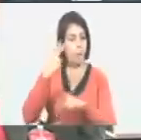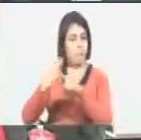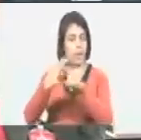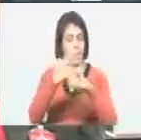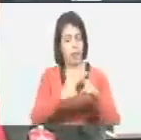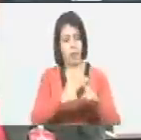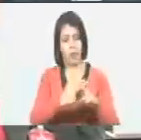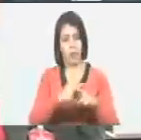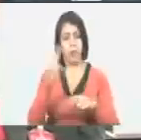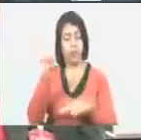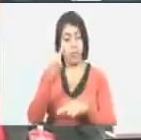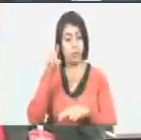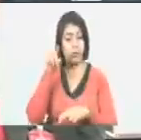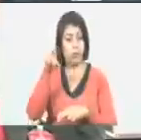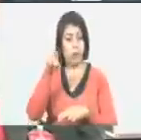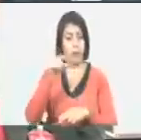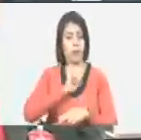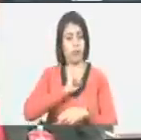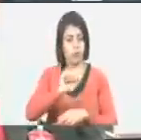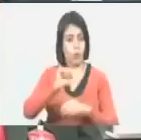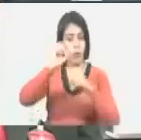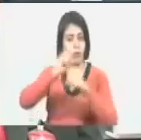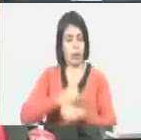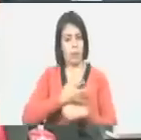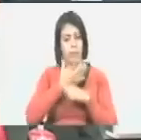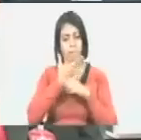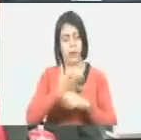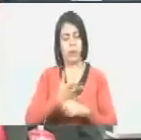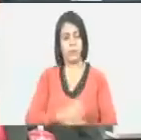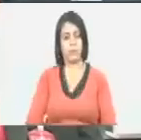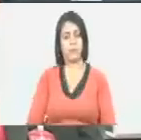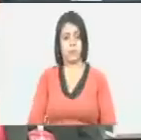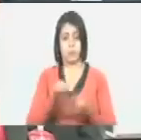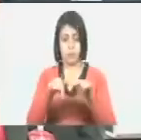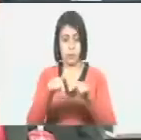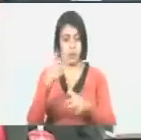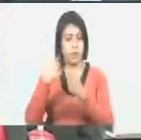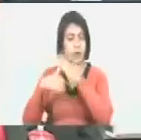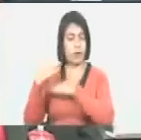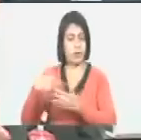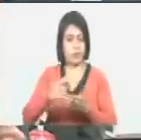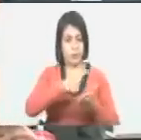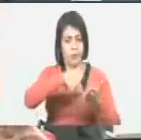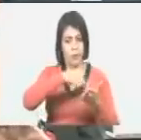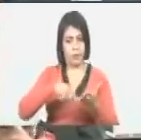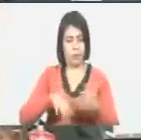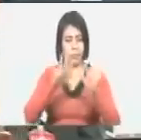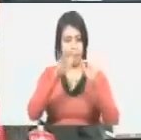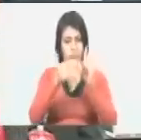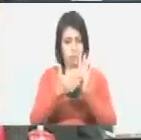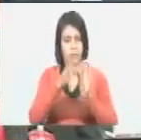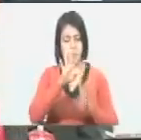amenaza, Venezuela somos esperanza. Para ese momento se recogieron